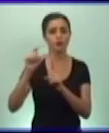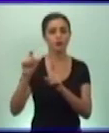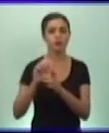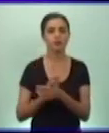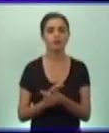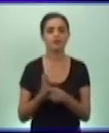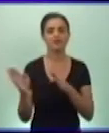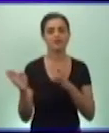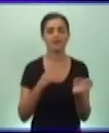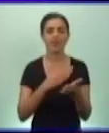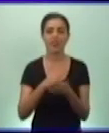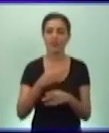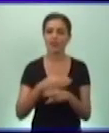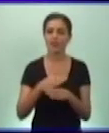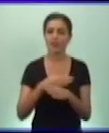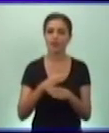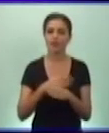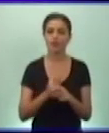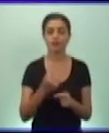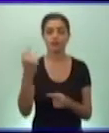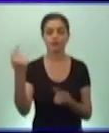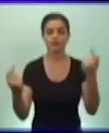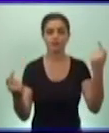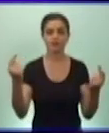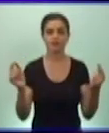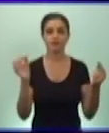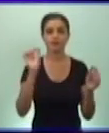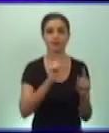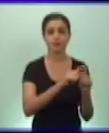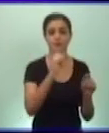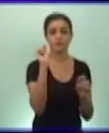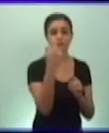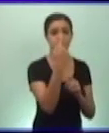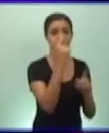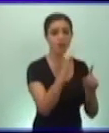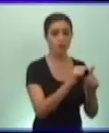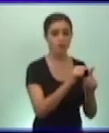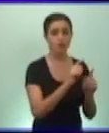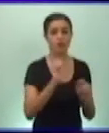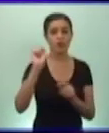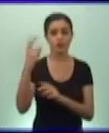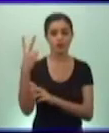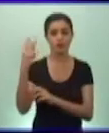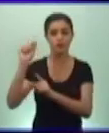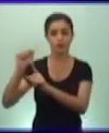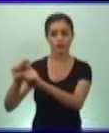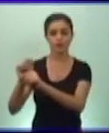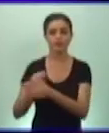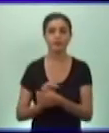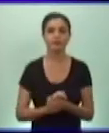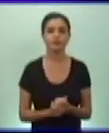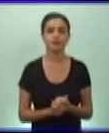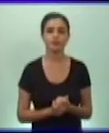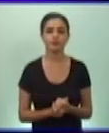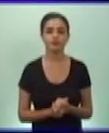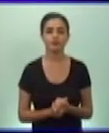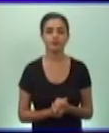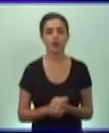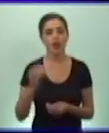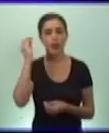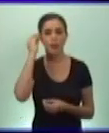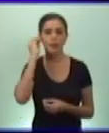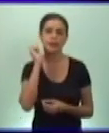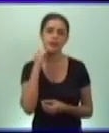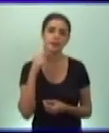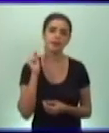sabemos que el turismo tiene mucha información y queremos compartir con ustedes cada detalle para que ustedes aprendan un poco más sobre este tema y que además en el libro de